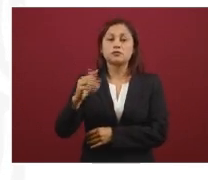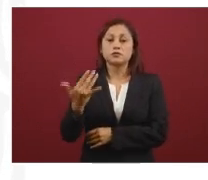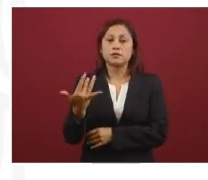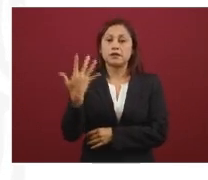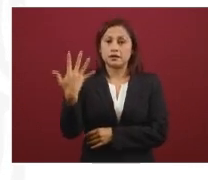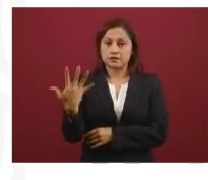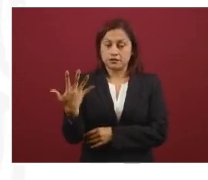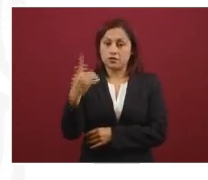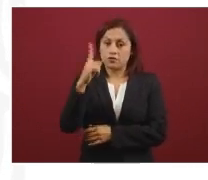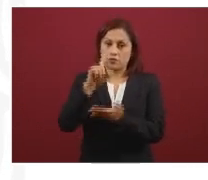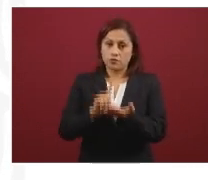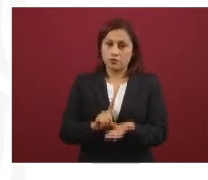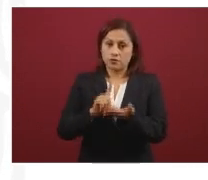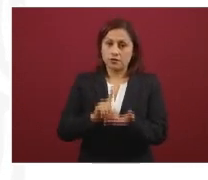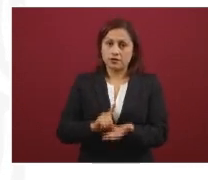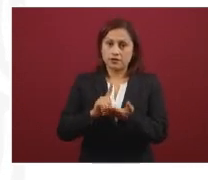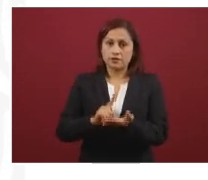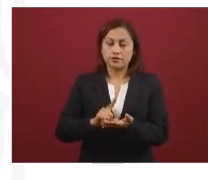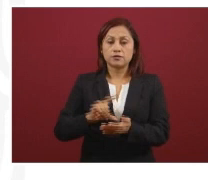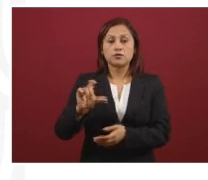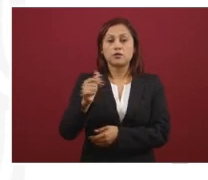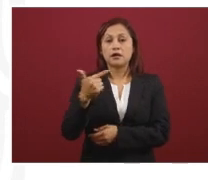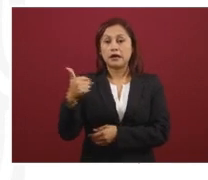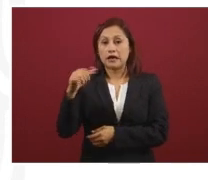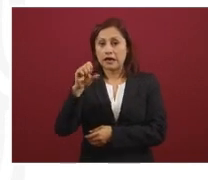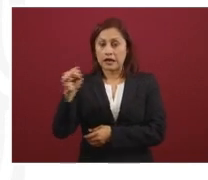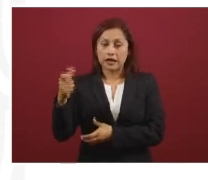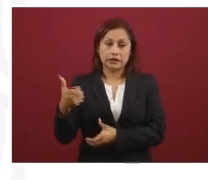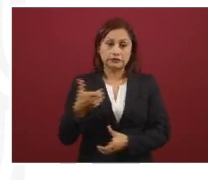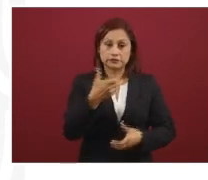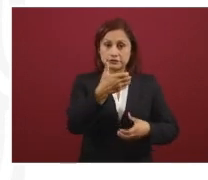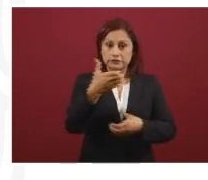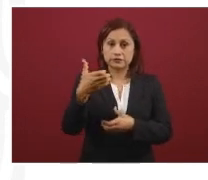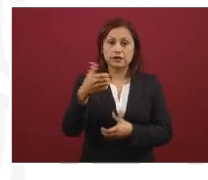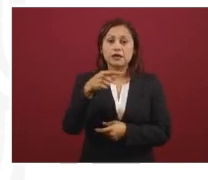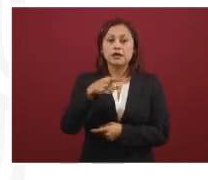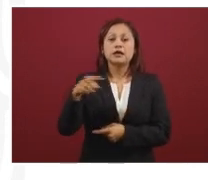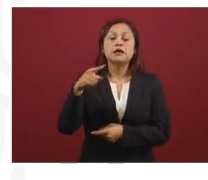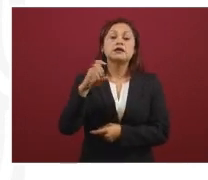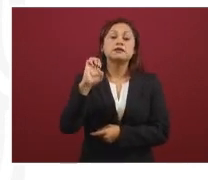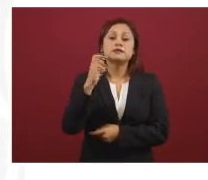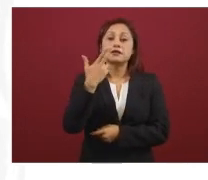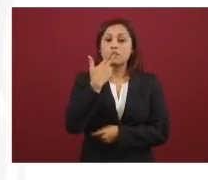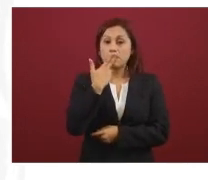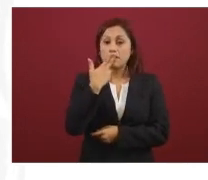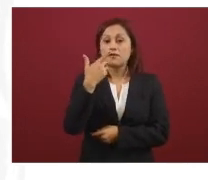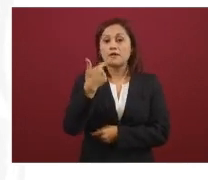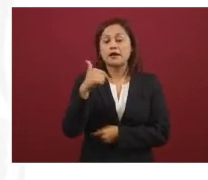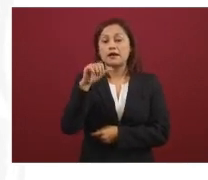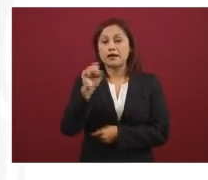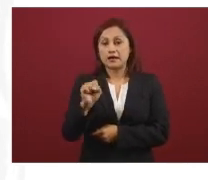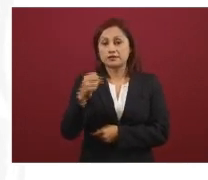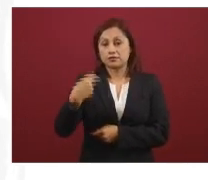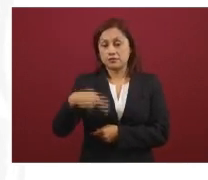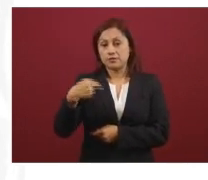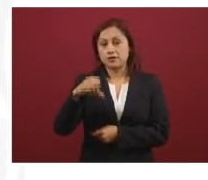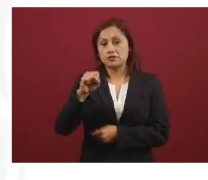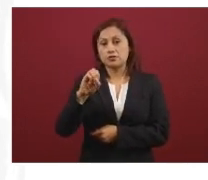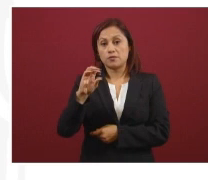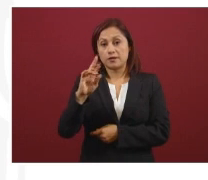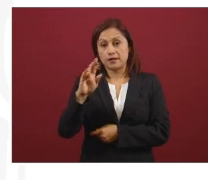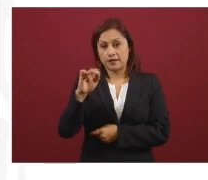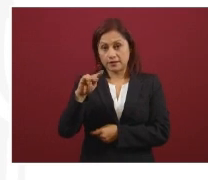por litro. Para cilindros, el precio más alto en Cuauhtémoc, Chihuahua, gas El Sobrante, a